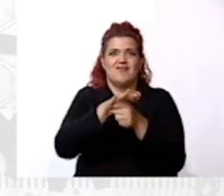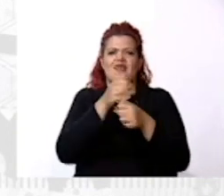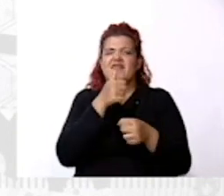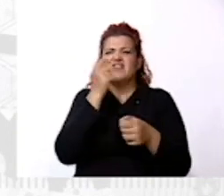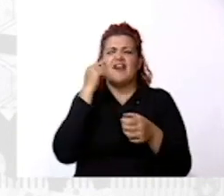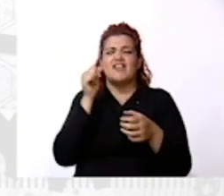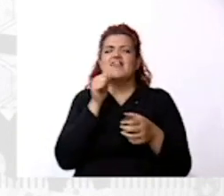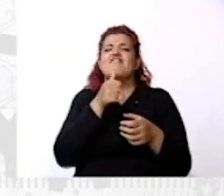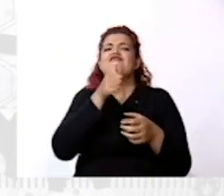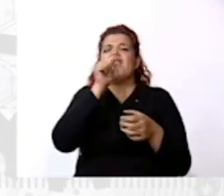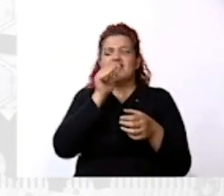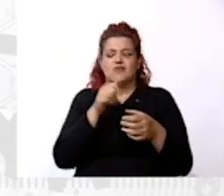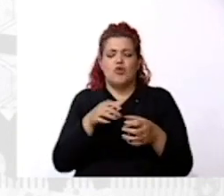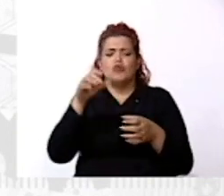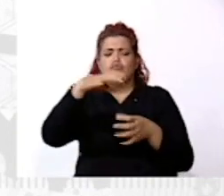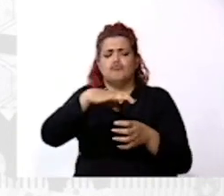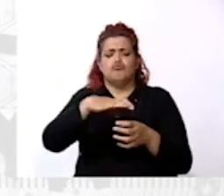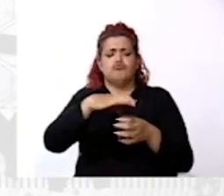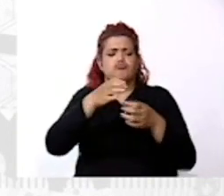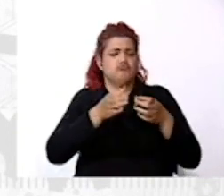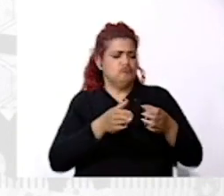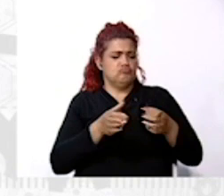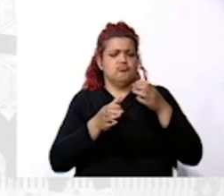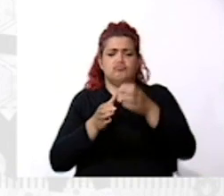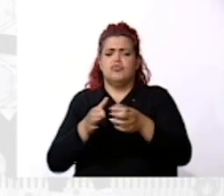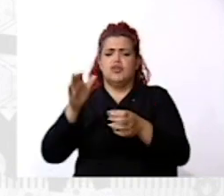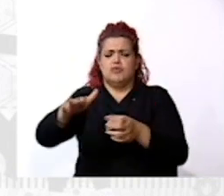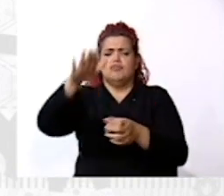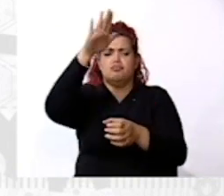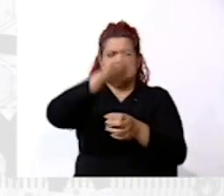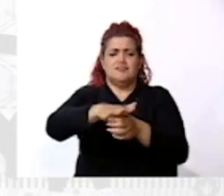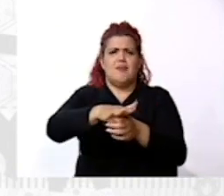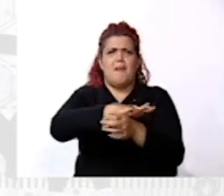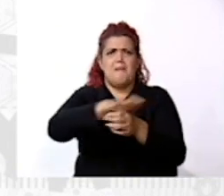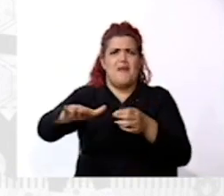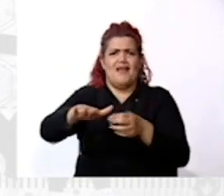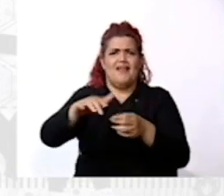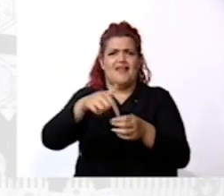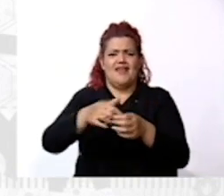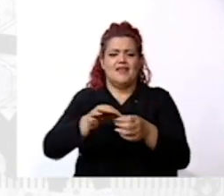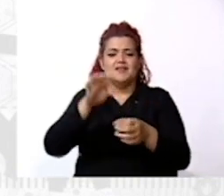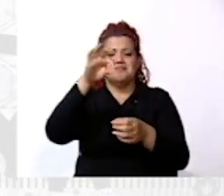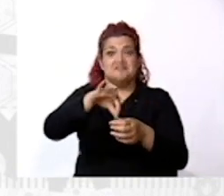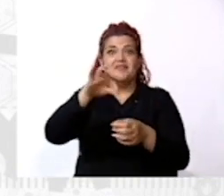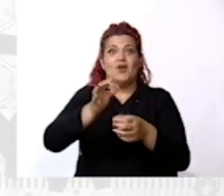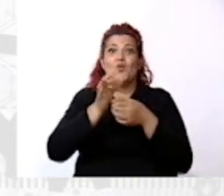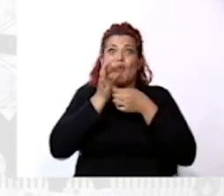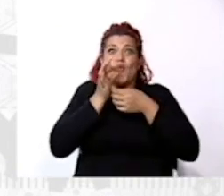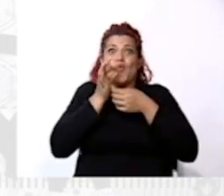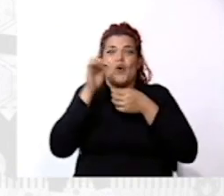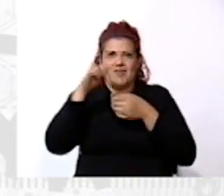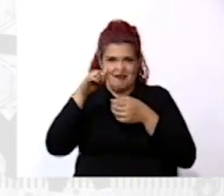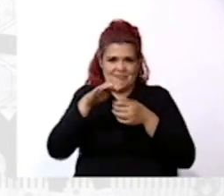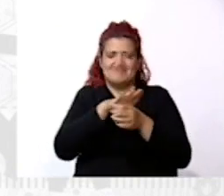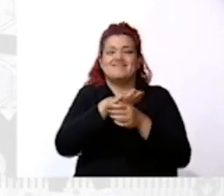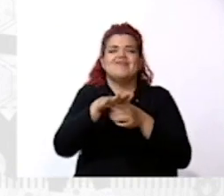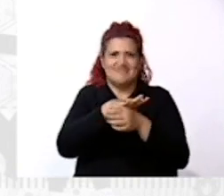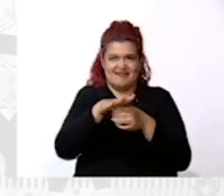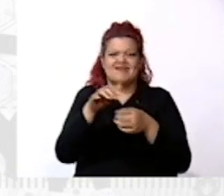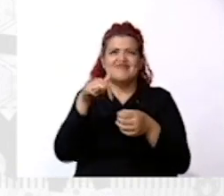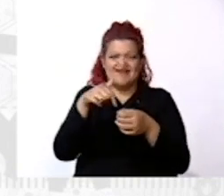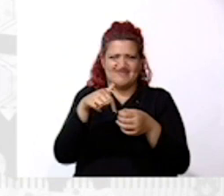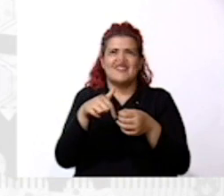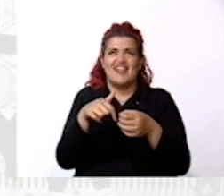batido. ¿Lo han visto? Bueno, eso también nos facilita para que podamos utilizar